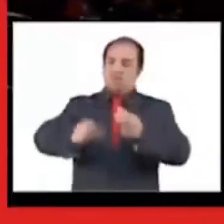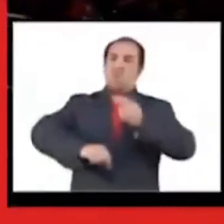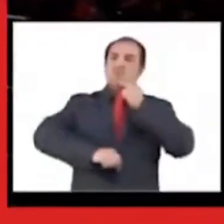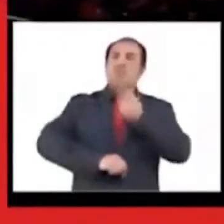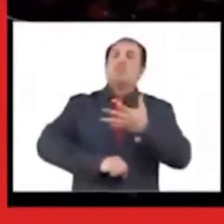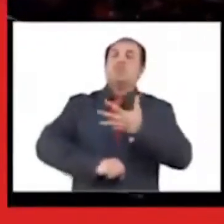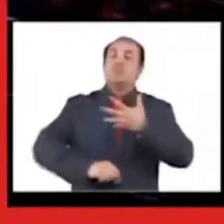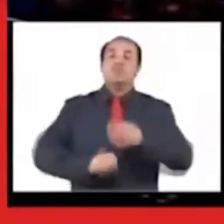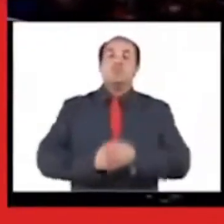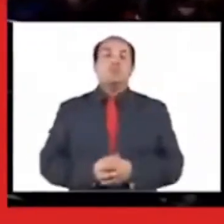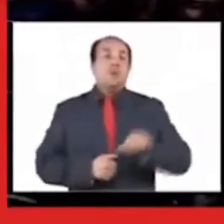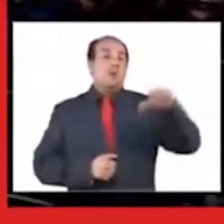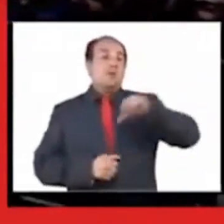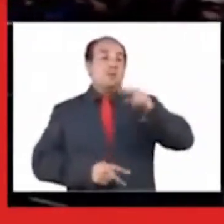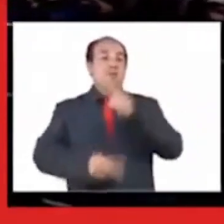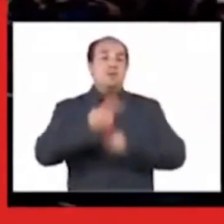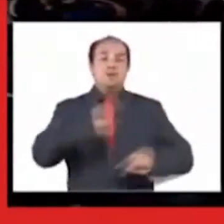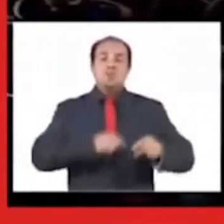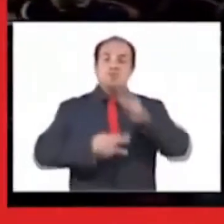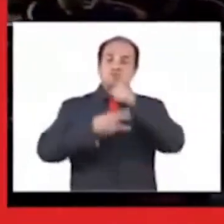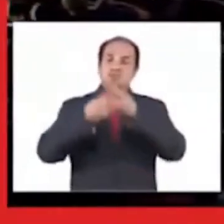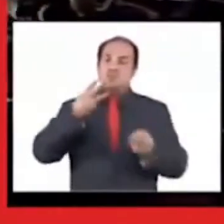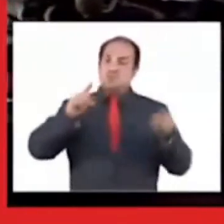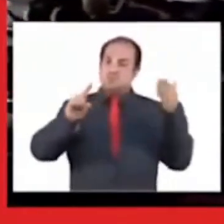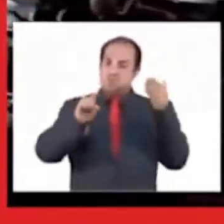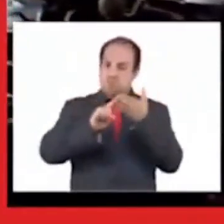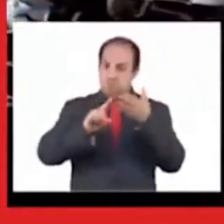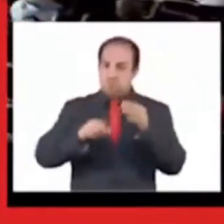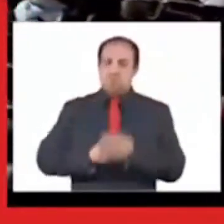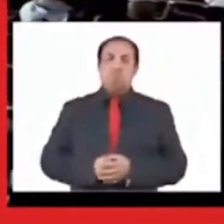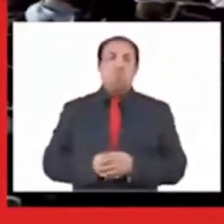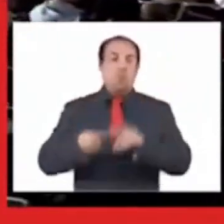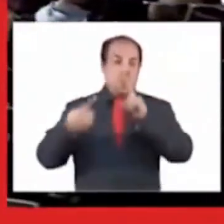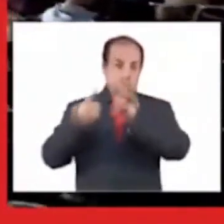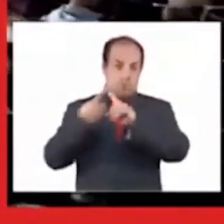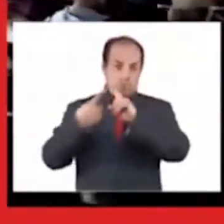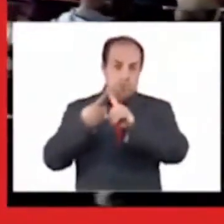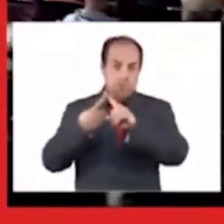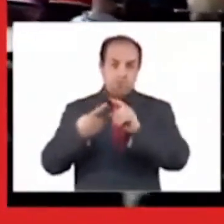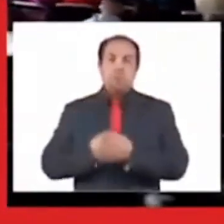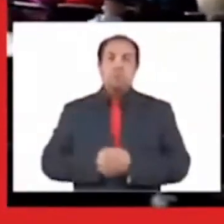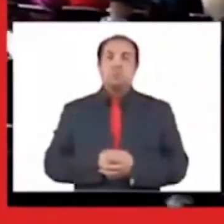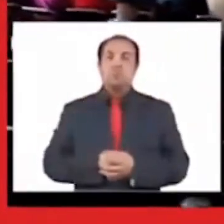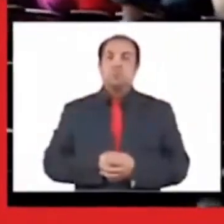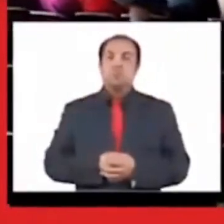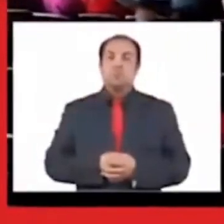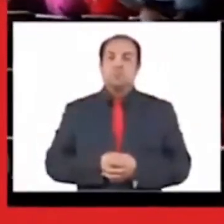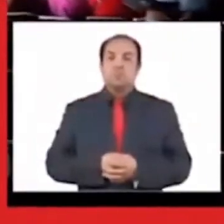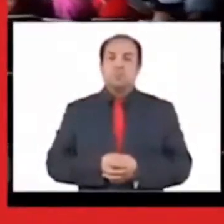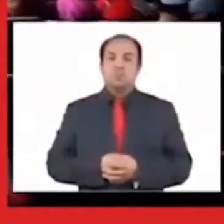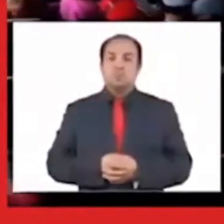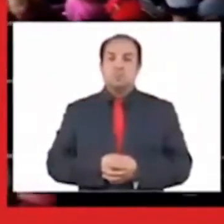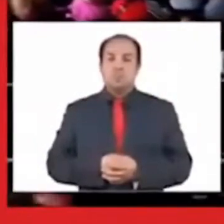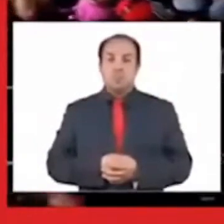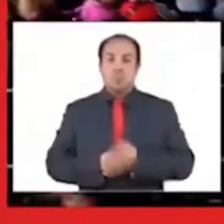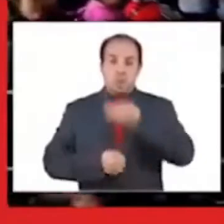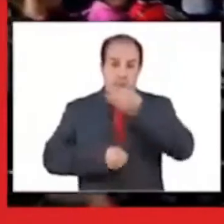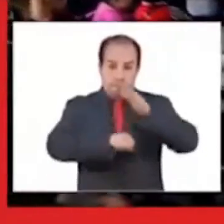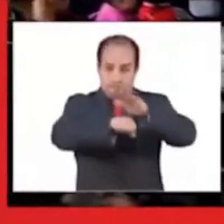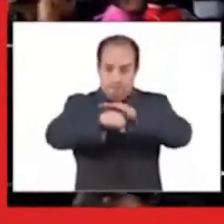El día de hoy estamos aquí por tres razones. La primera, para decirles